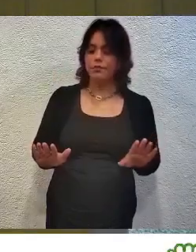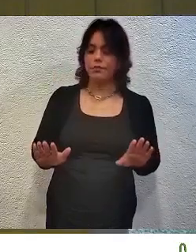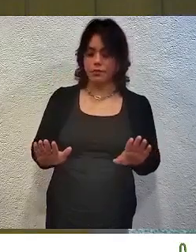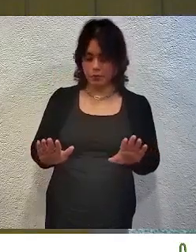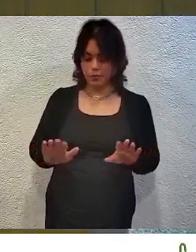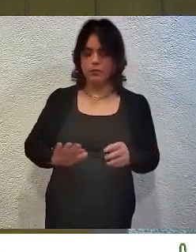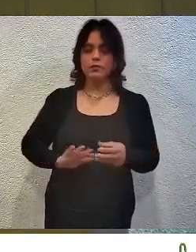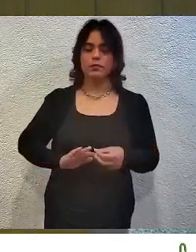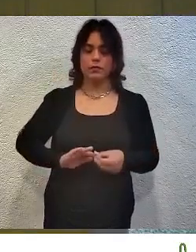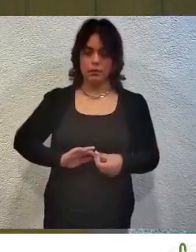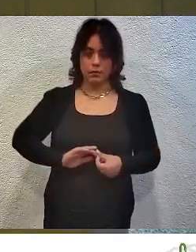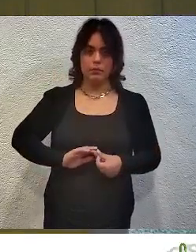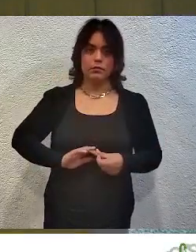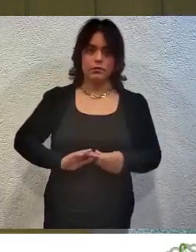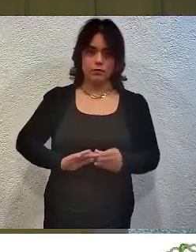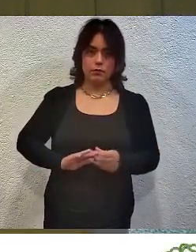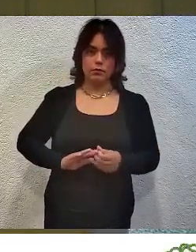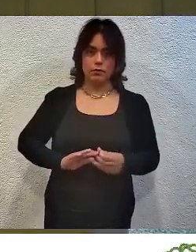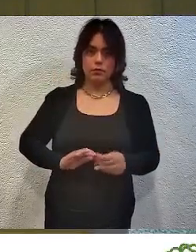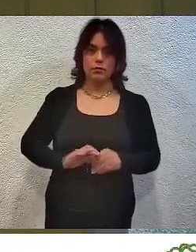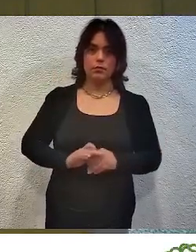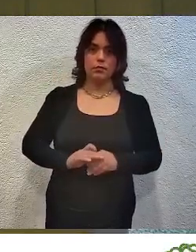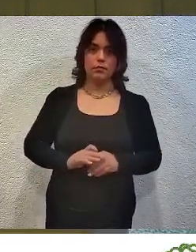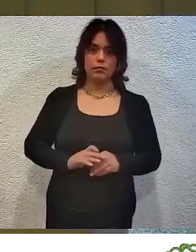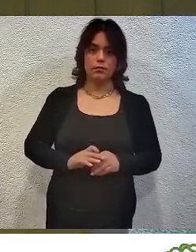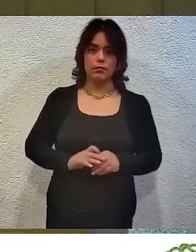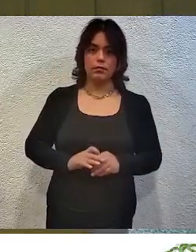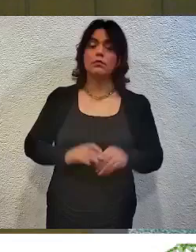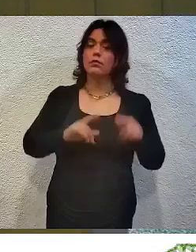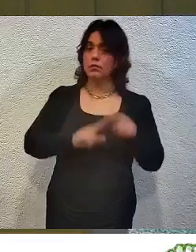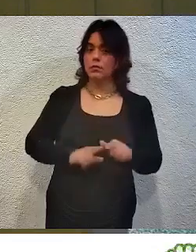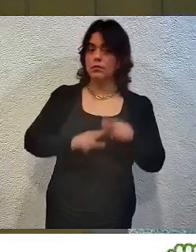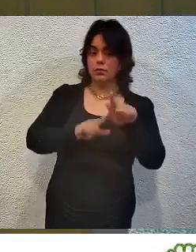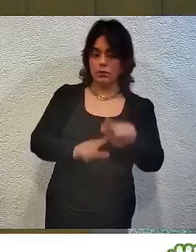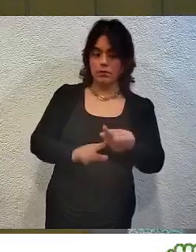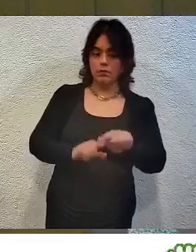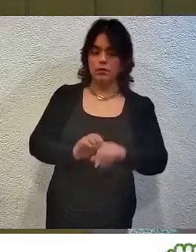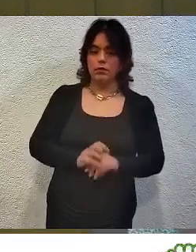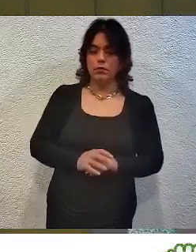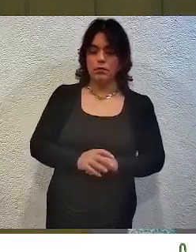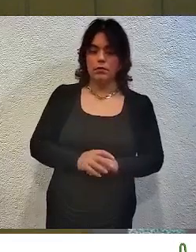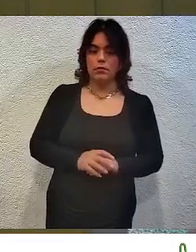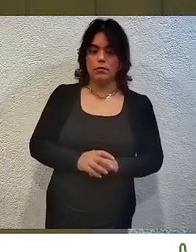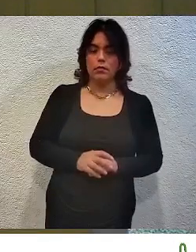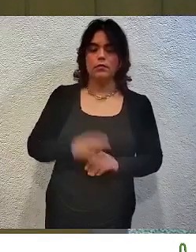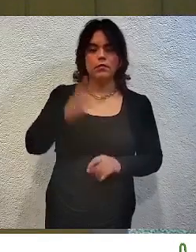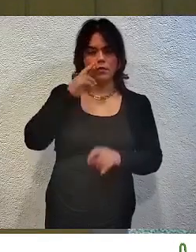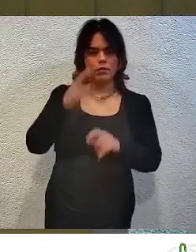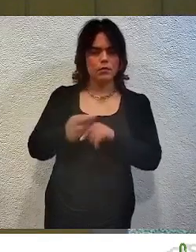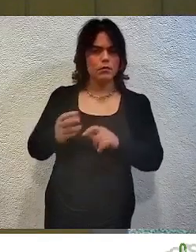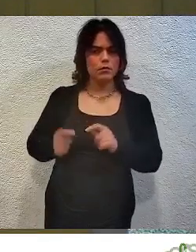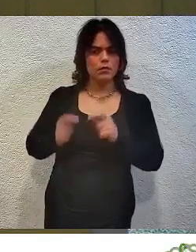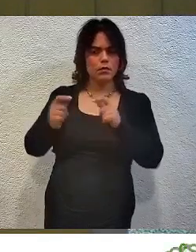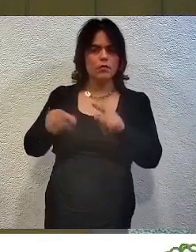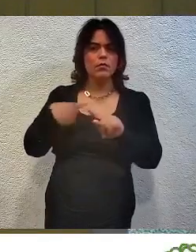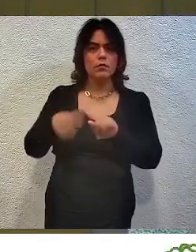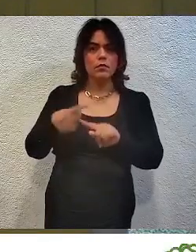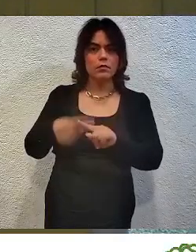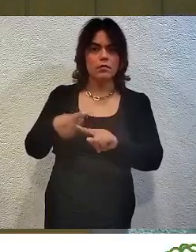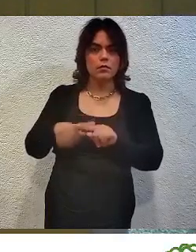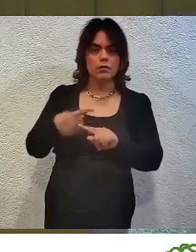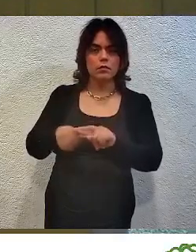de control interno. Y sigue el procedimiento de responsabilidad, y en un